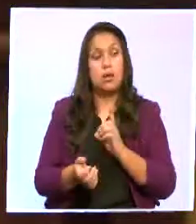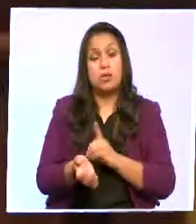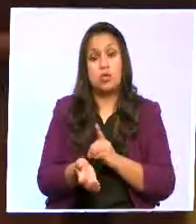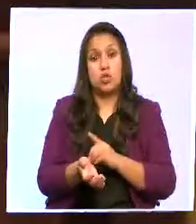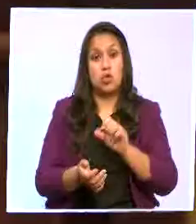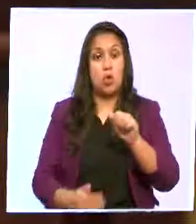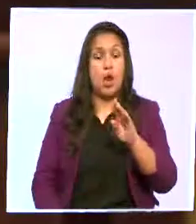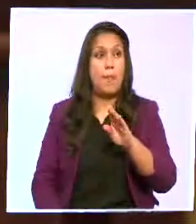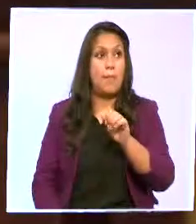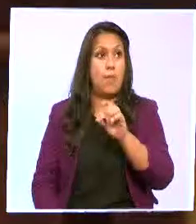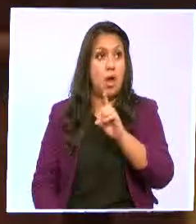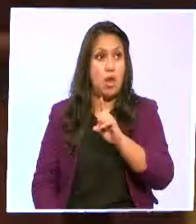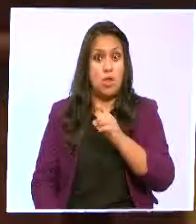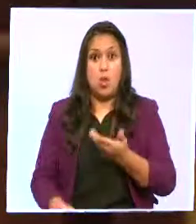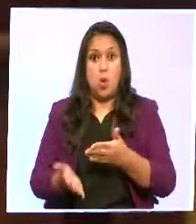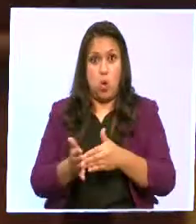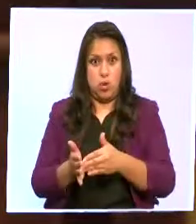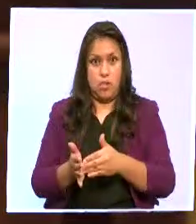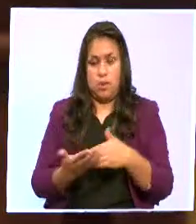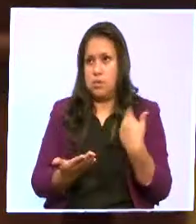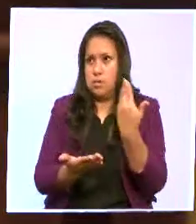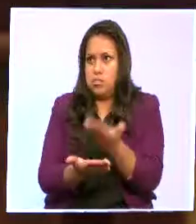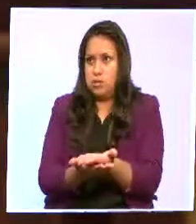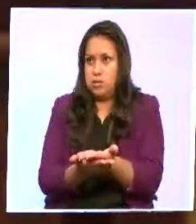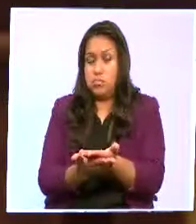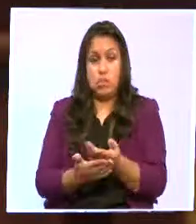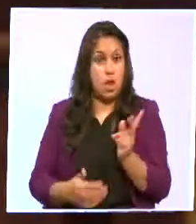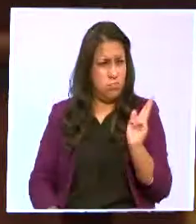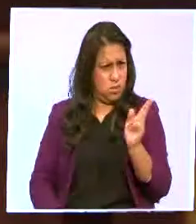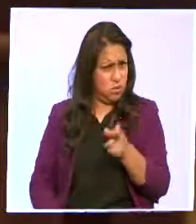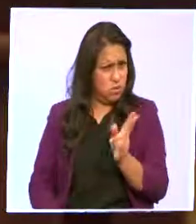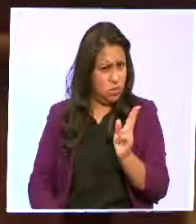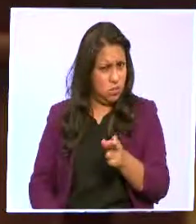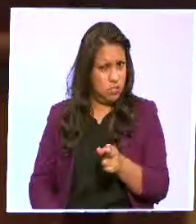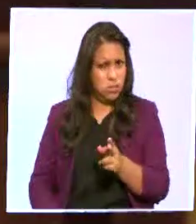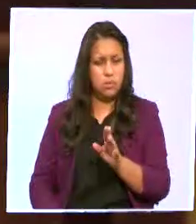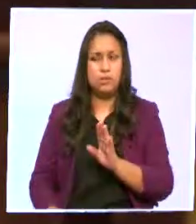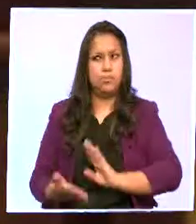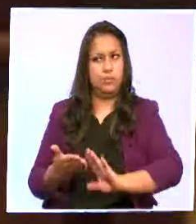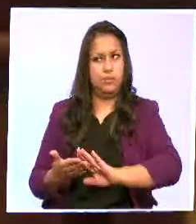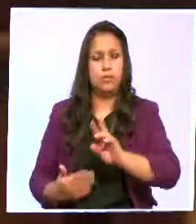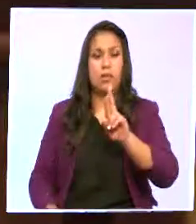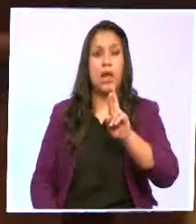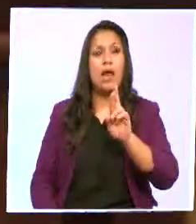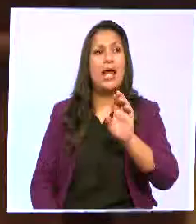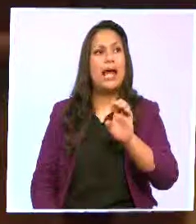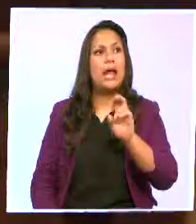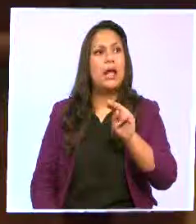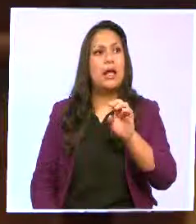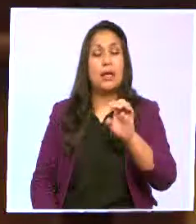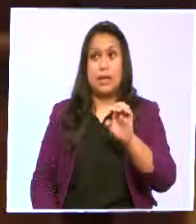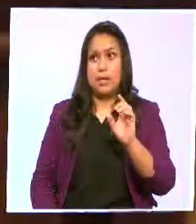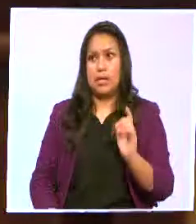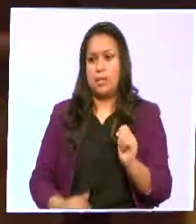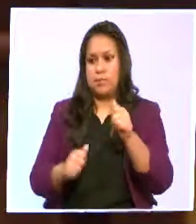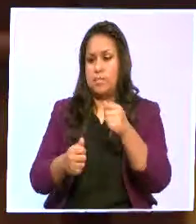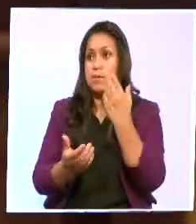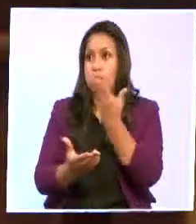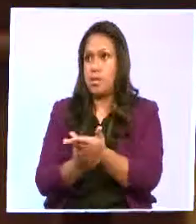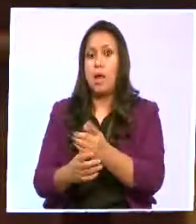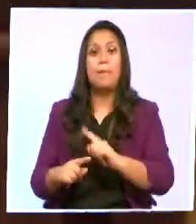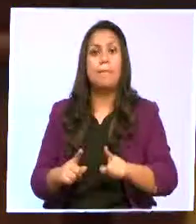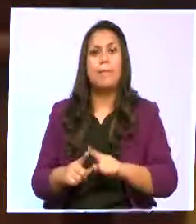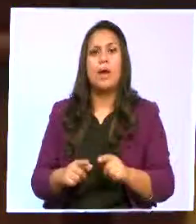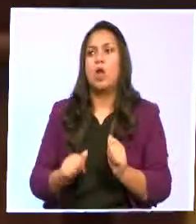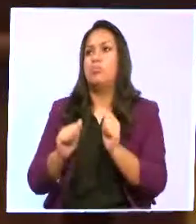exactamente la tarea el anterior de alguna manera el de rené ramírez fue presentado aquí pero no ha sido entregado por quien tiene potestad legislativa